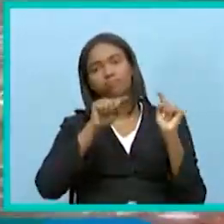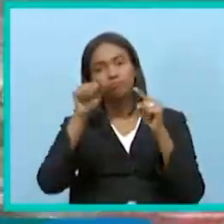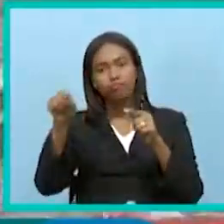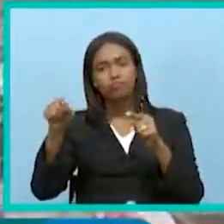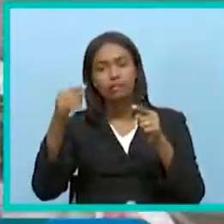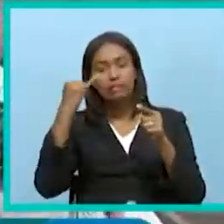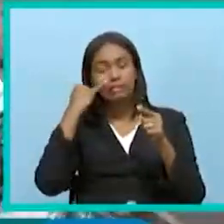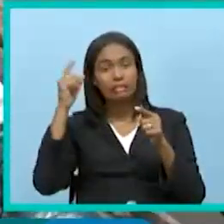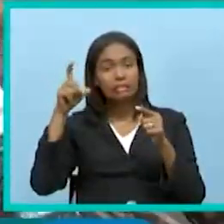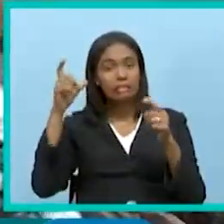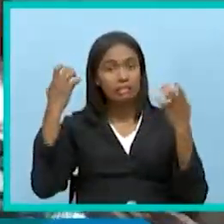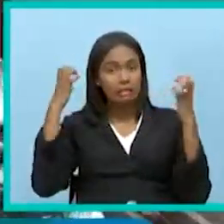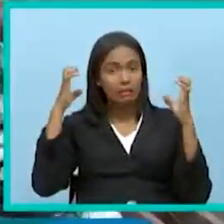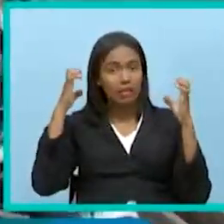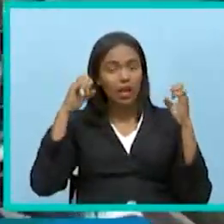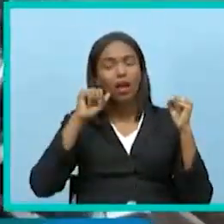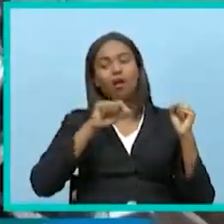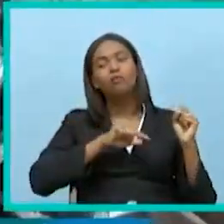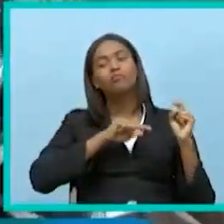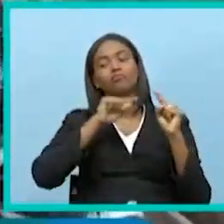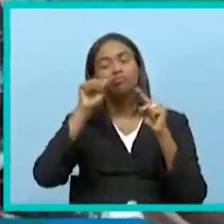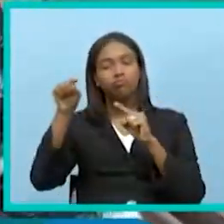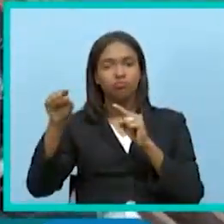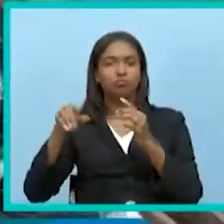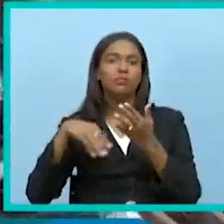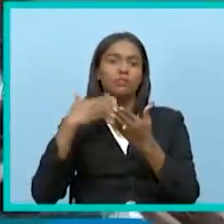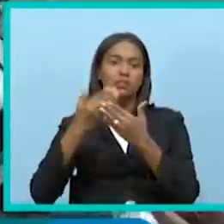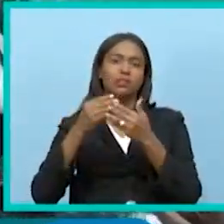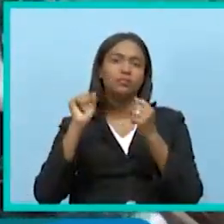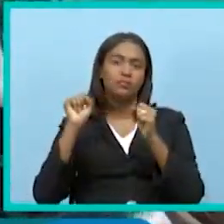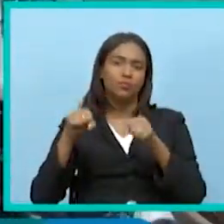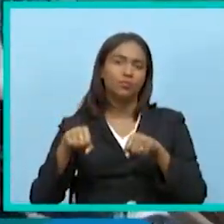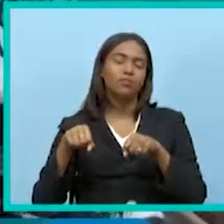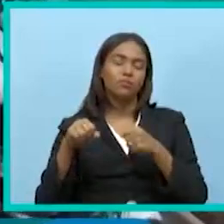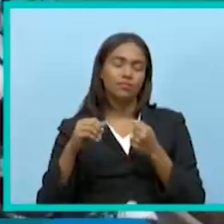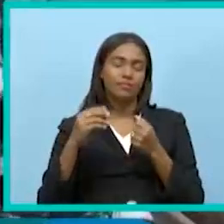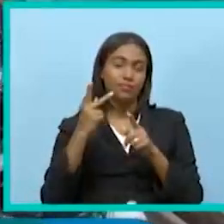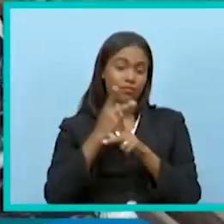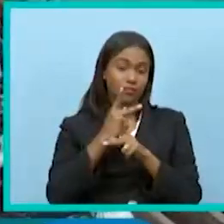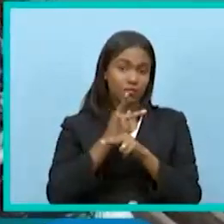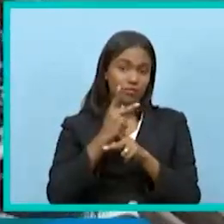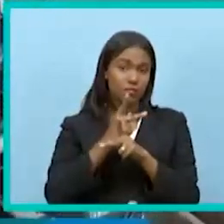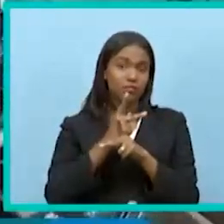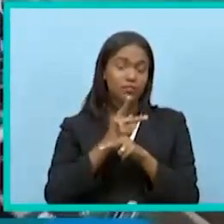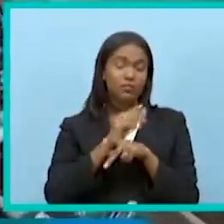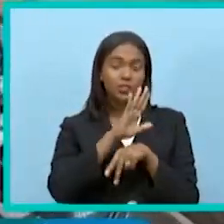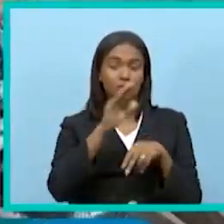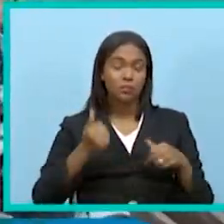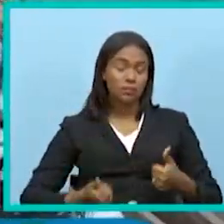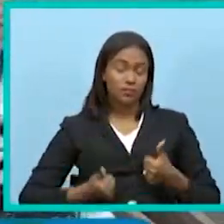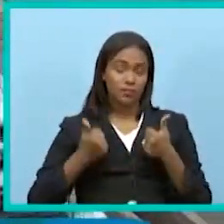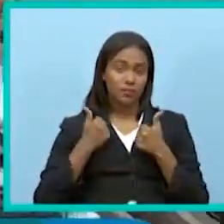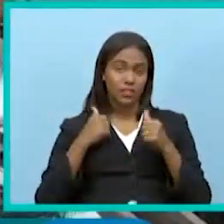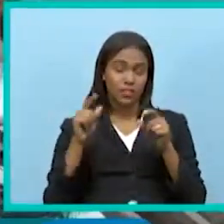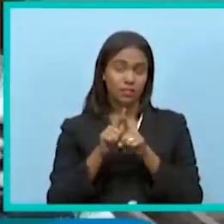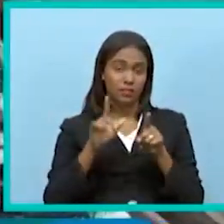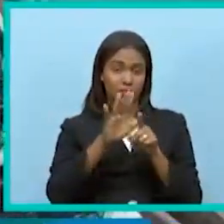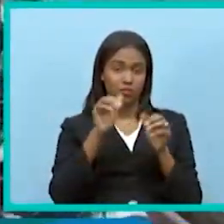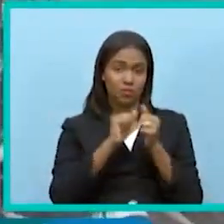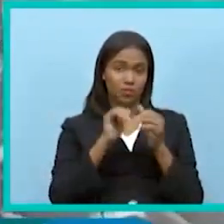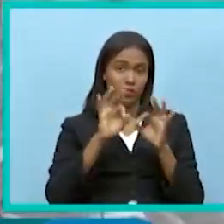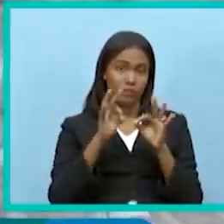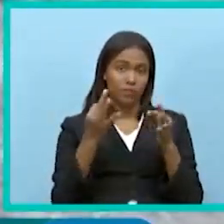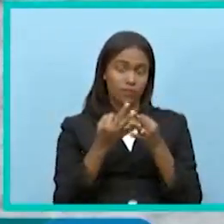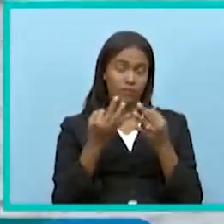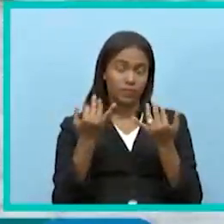en caso de emergencia, utilizarla y así poder preservar sus vidas y la de su